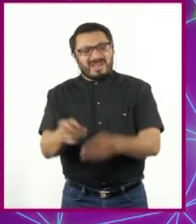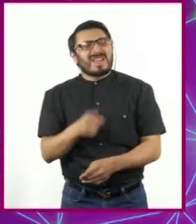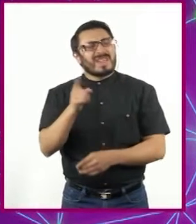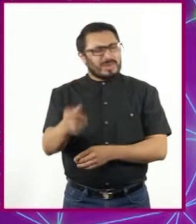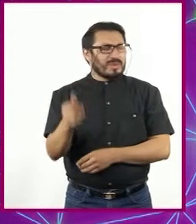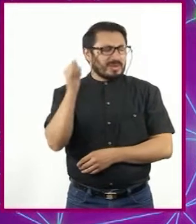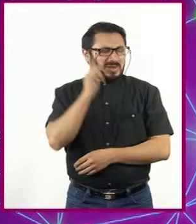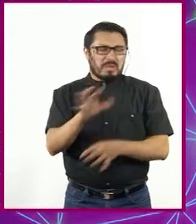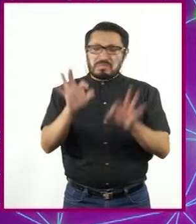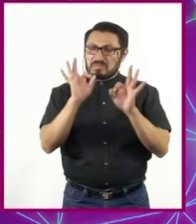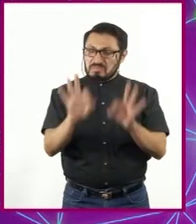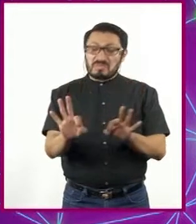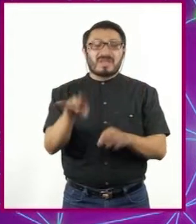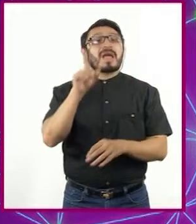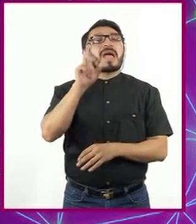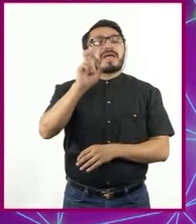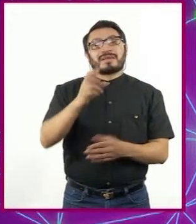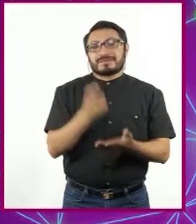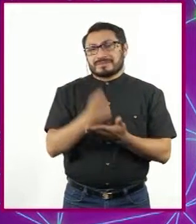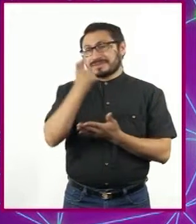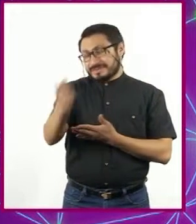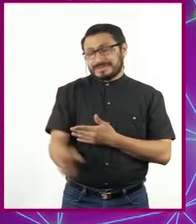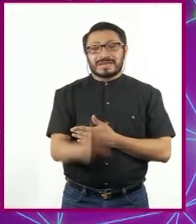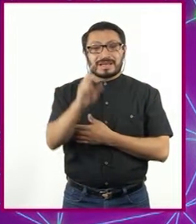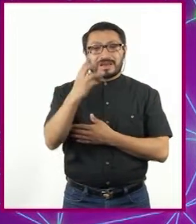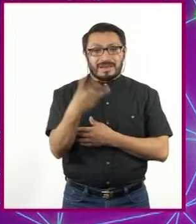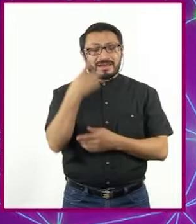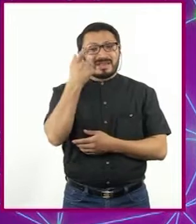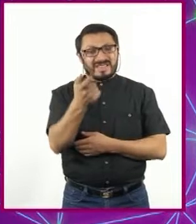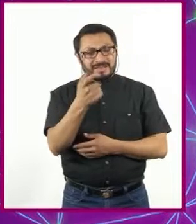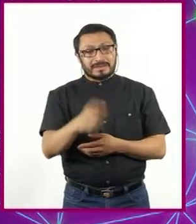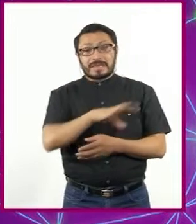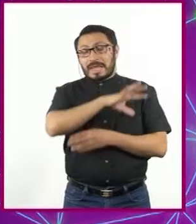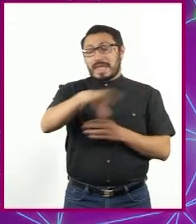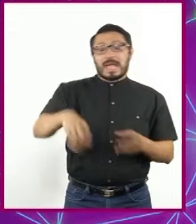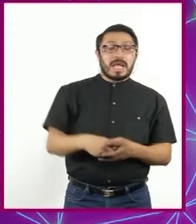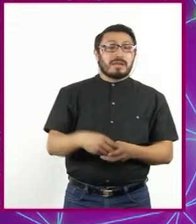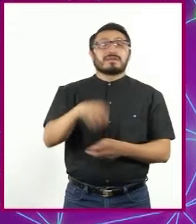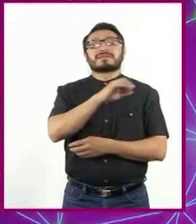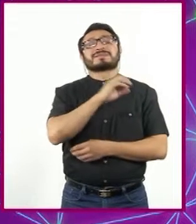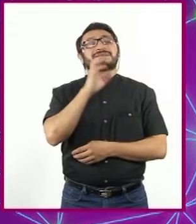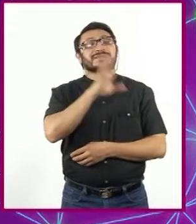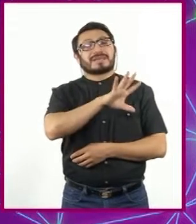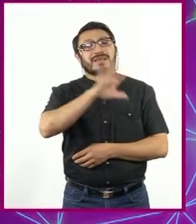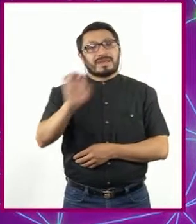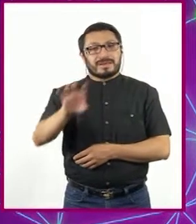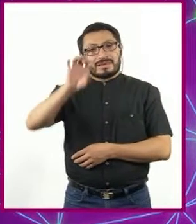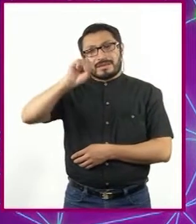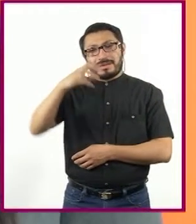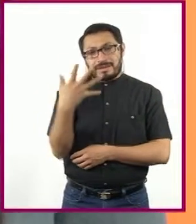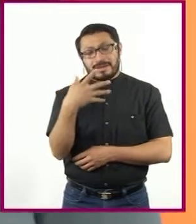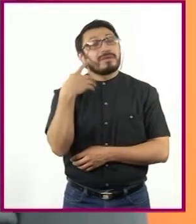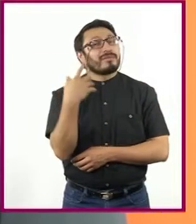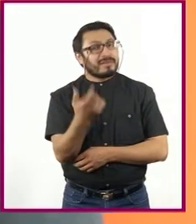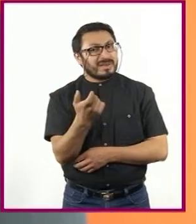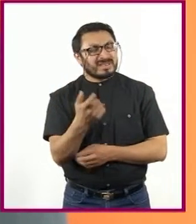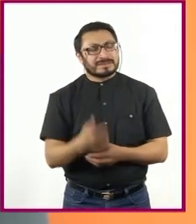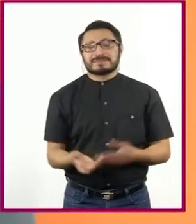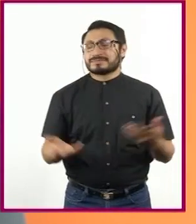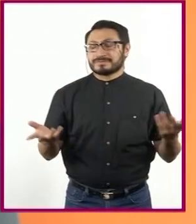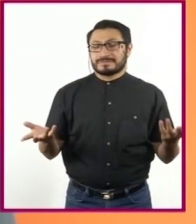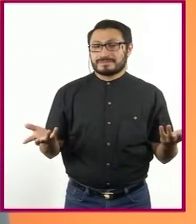cliente preferencial de 33 pesos. El total del cobro es de 565 pesos.